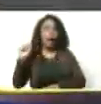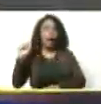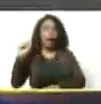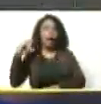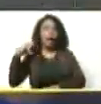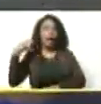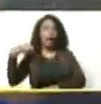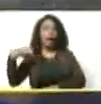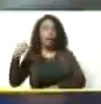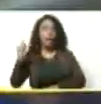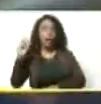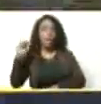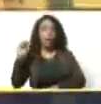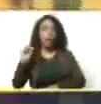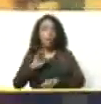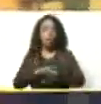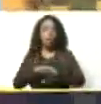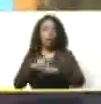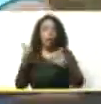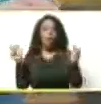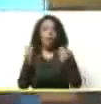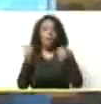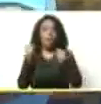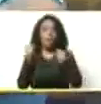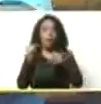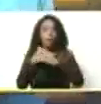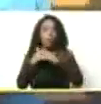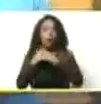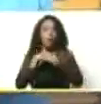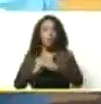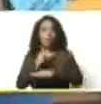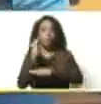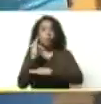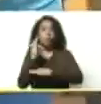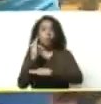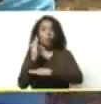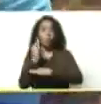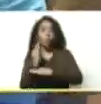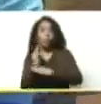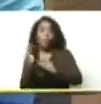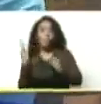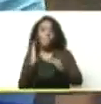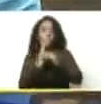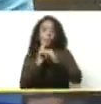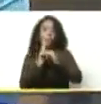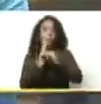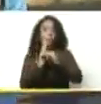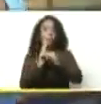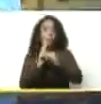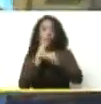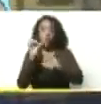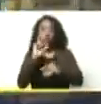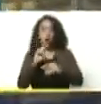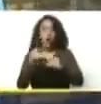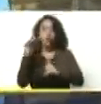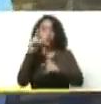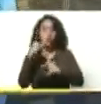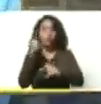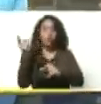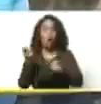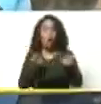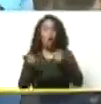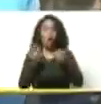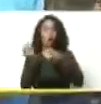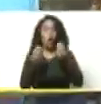porque el frío la pasma hecho nosotros en ese proceso de identificación el otro grande en nuestro checa le decía a sus hijos dominamos la